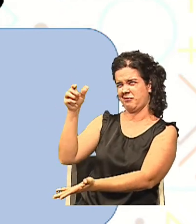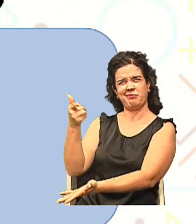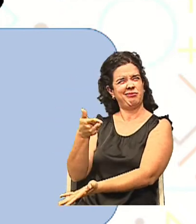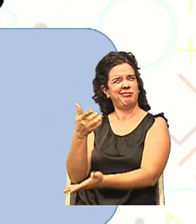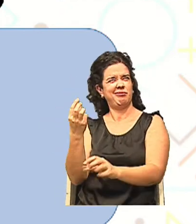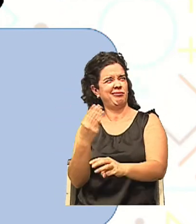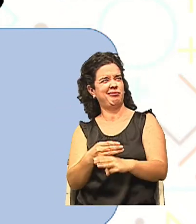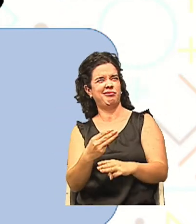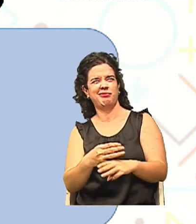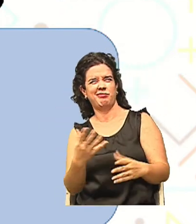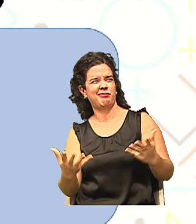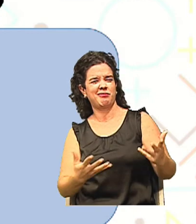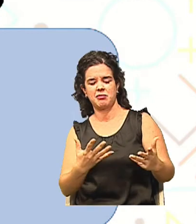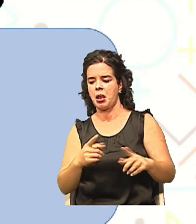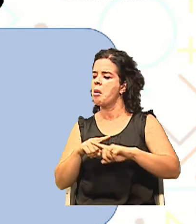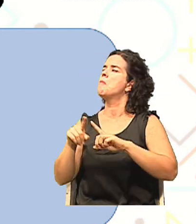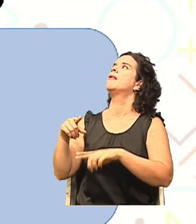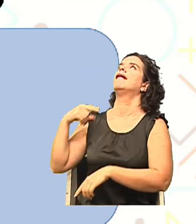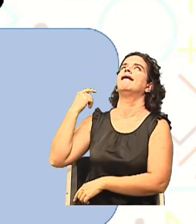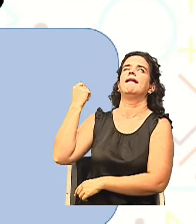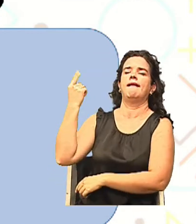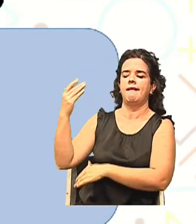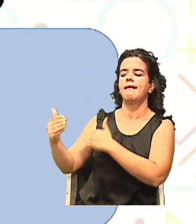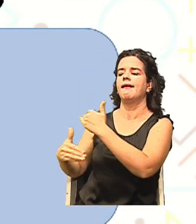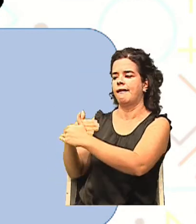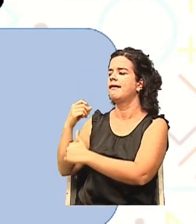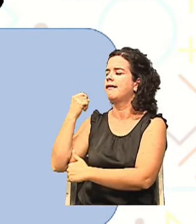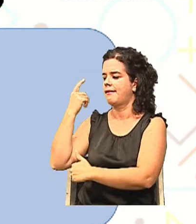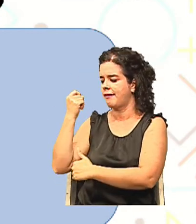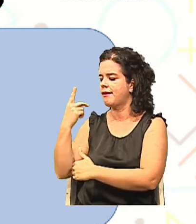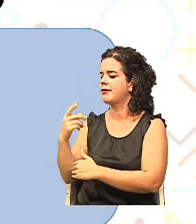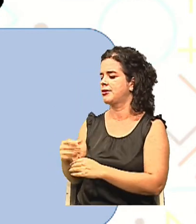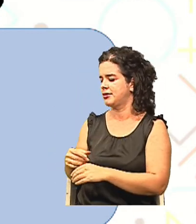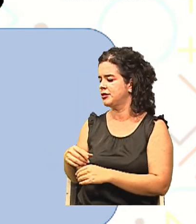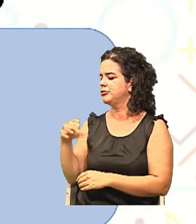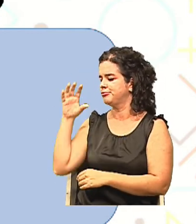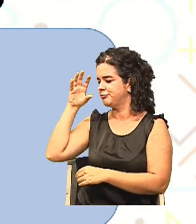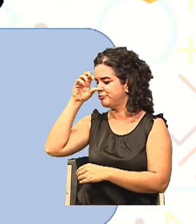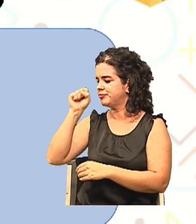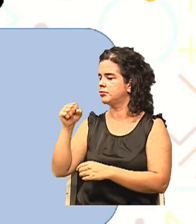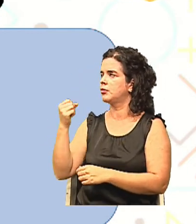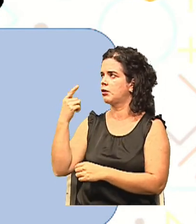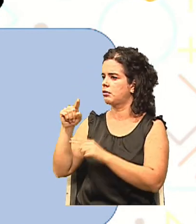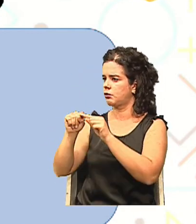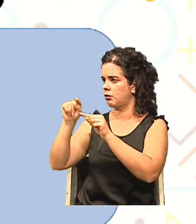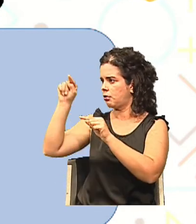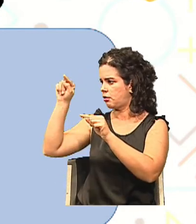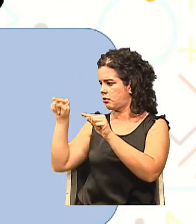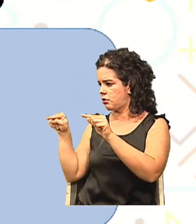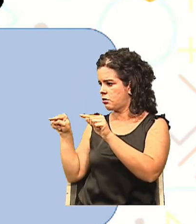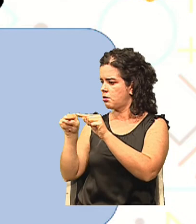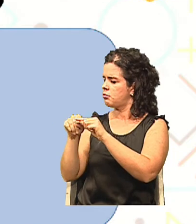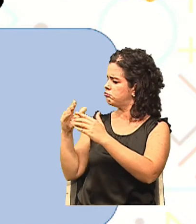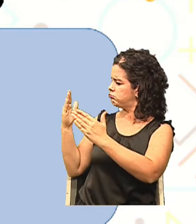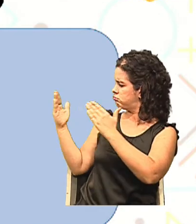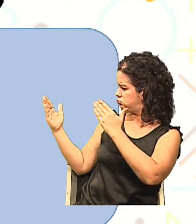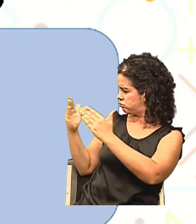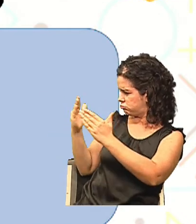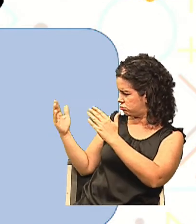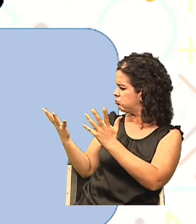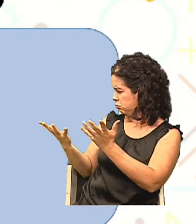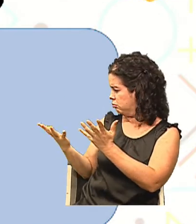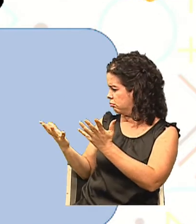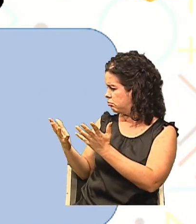matemáticas. Pero ya al final entendí la relación para poder ver este tema de triángulos. Semejanza, creo que es, ¿verdad?